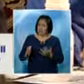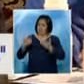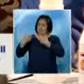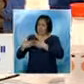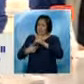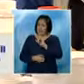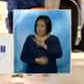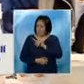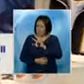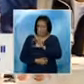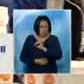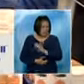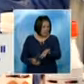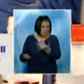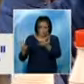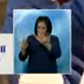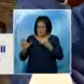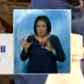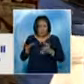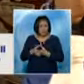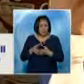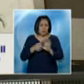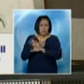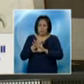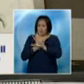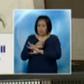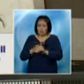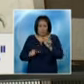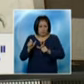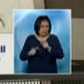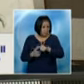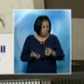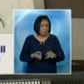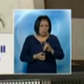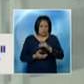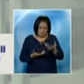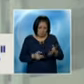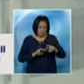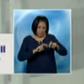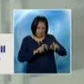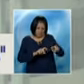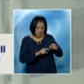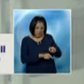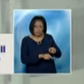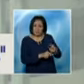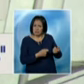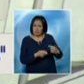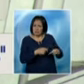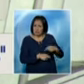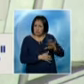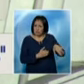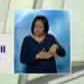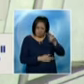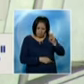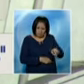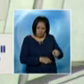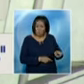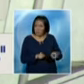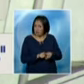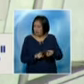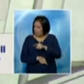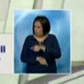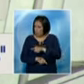convocar de urgencia al Consejo Nacional de Protección al Consumidor para evaluar si las condiciones de este producto vendido a nivel nacional son las